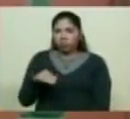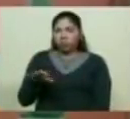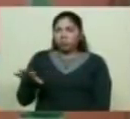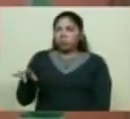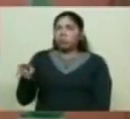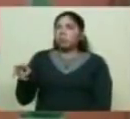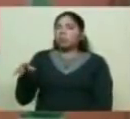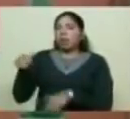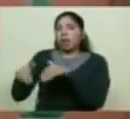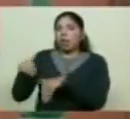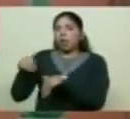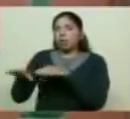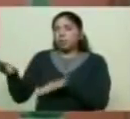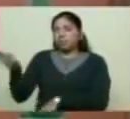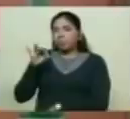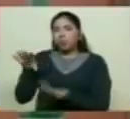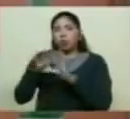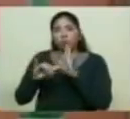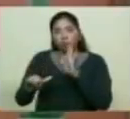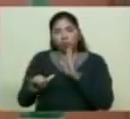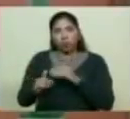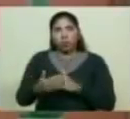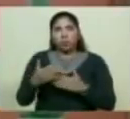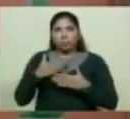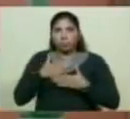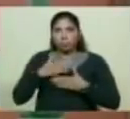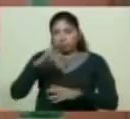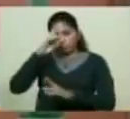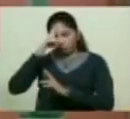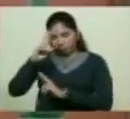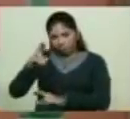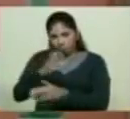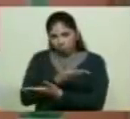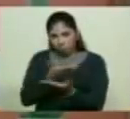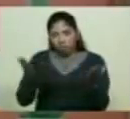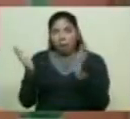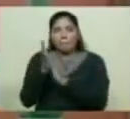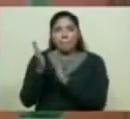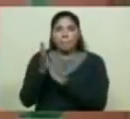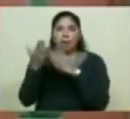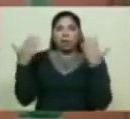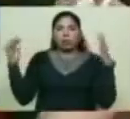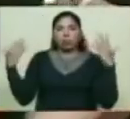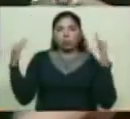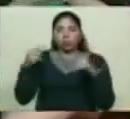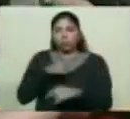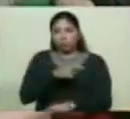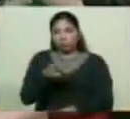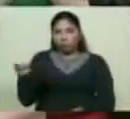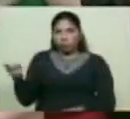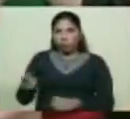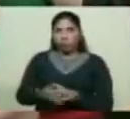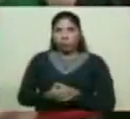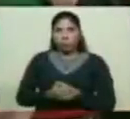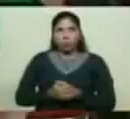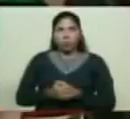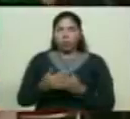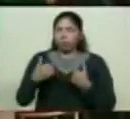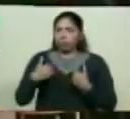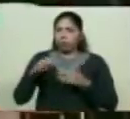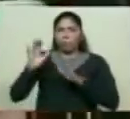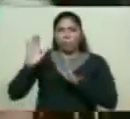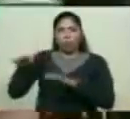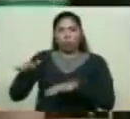asamblea nacional constituyente me respeto un aplauso para nuestra asamblea nacional constituyente nuestro respaldo para